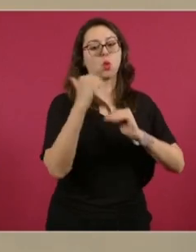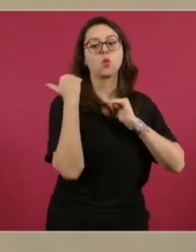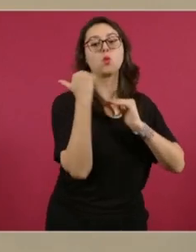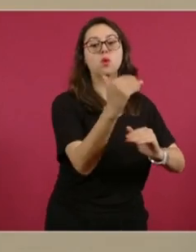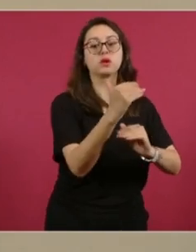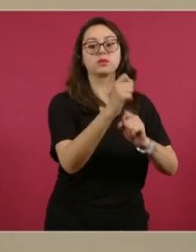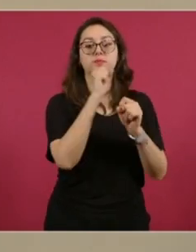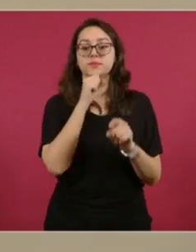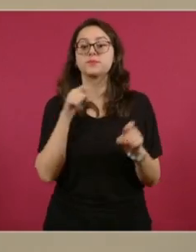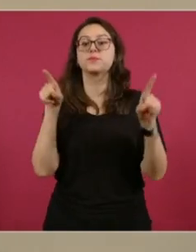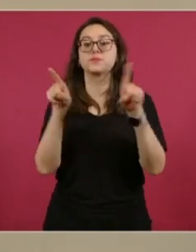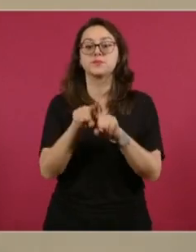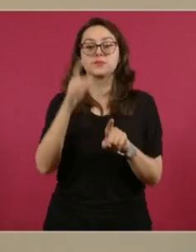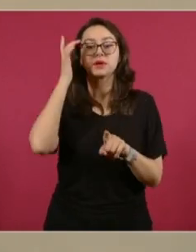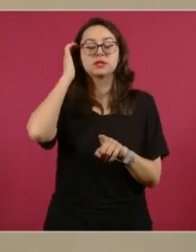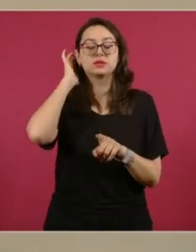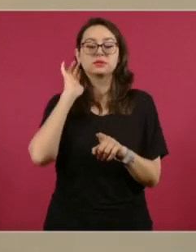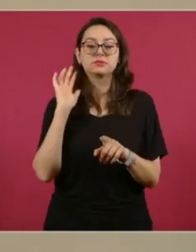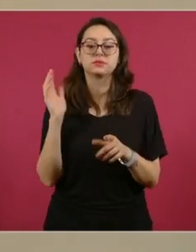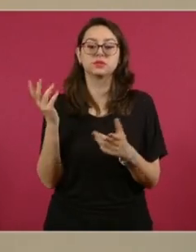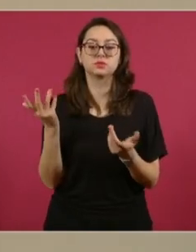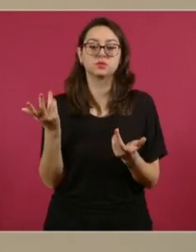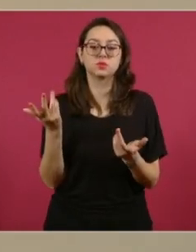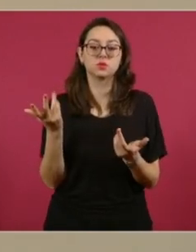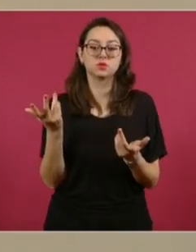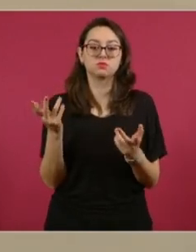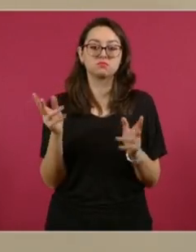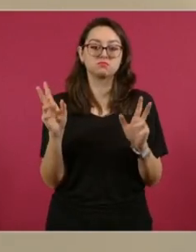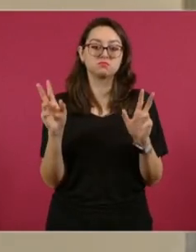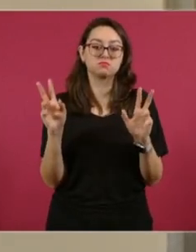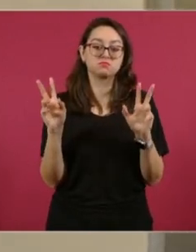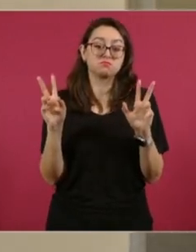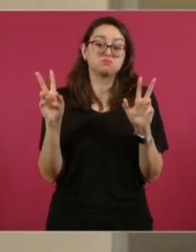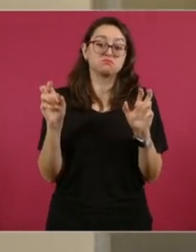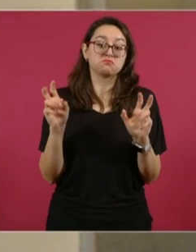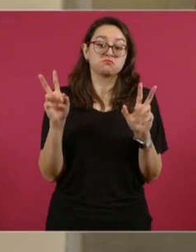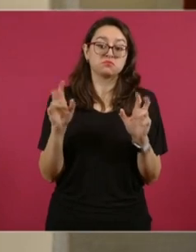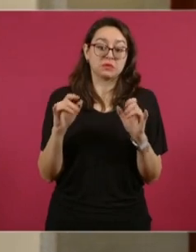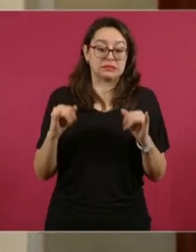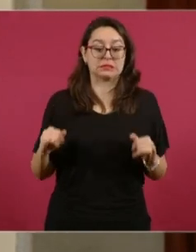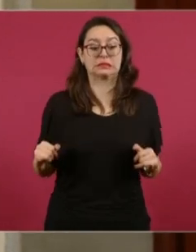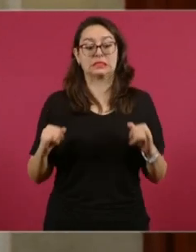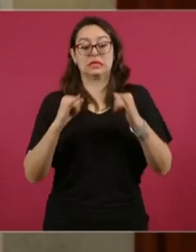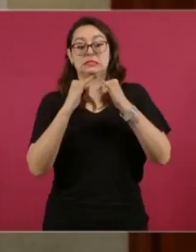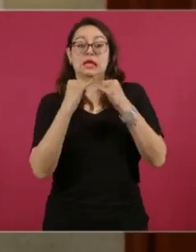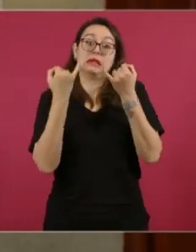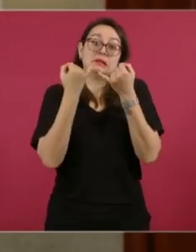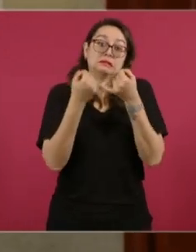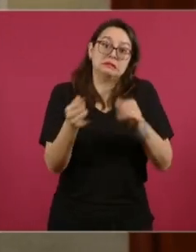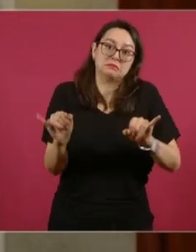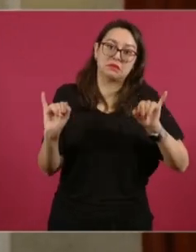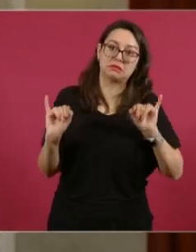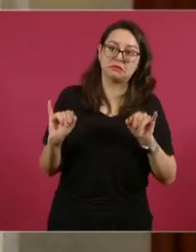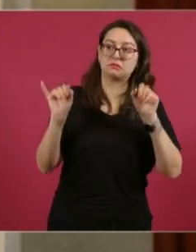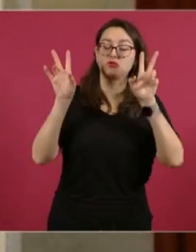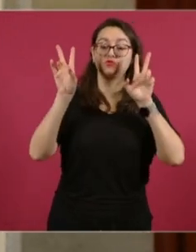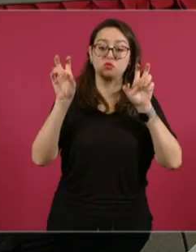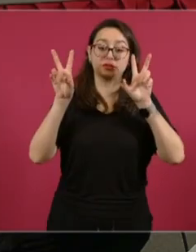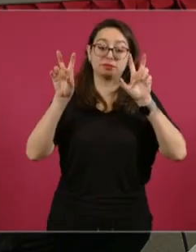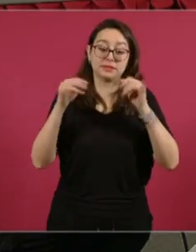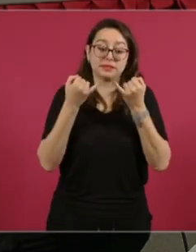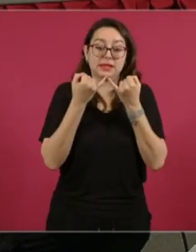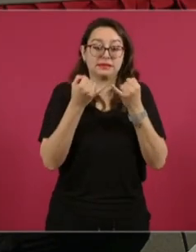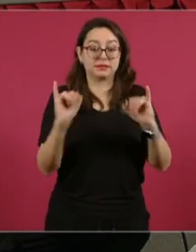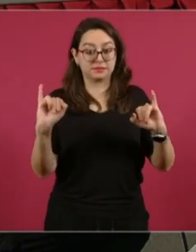la eliminación de los supuestamente órganos autónomos. Lo